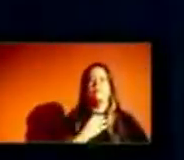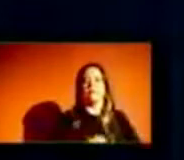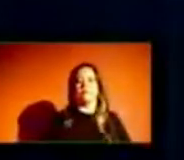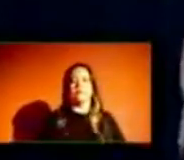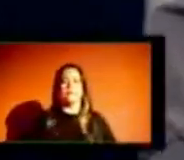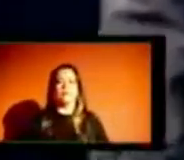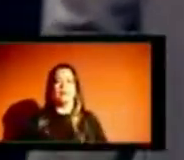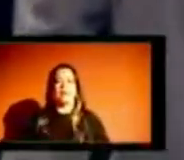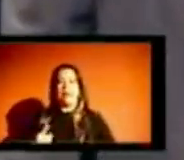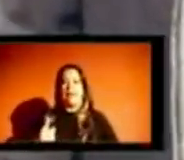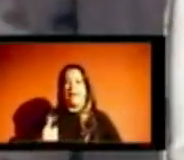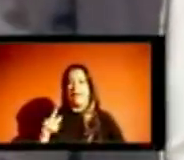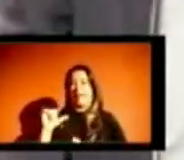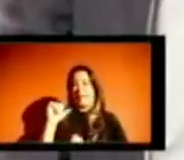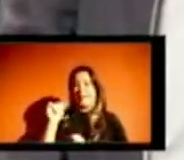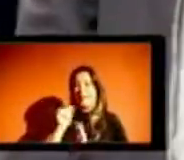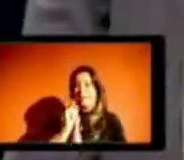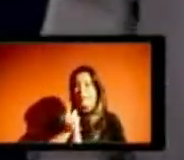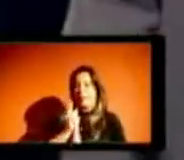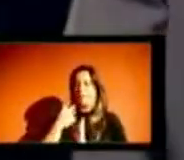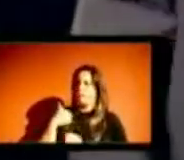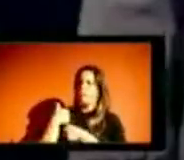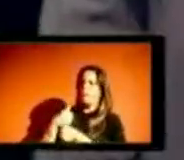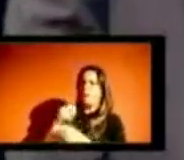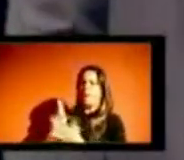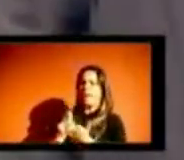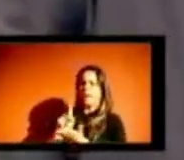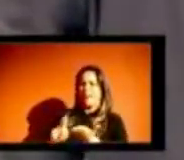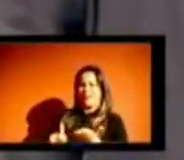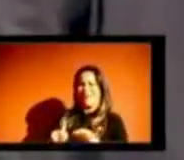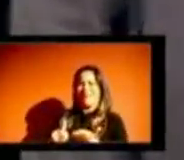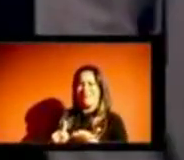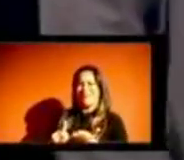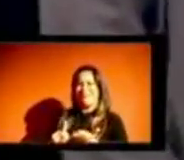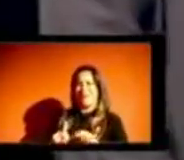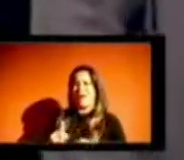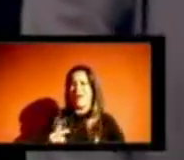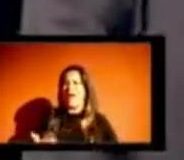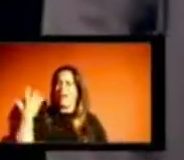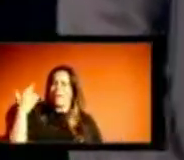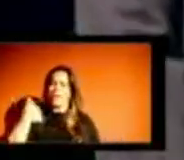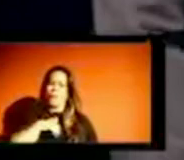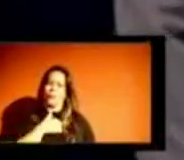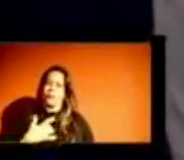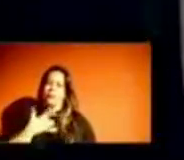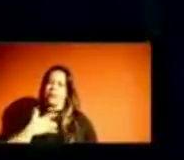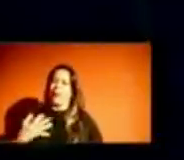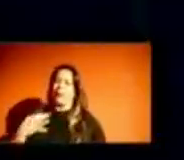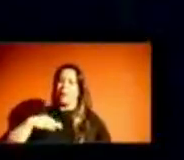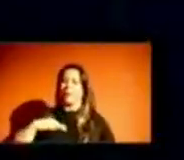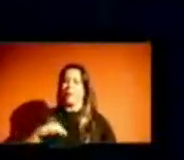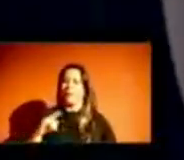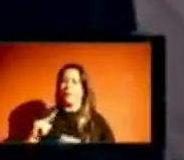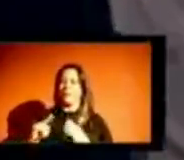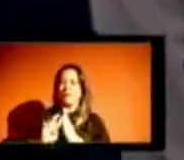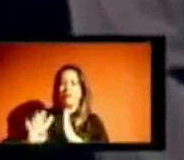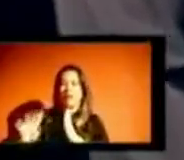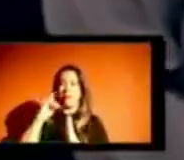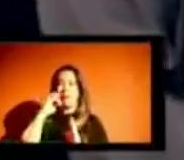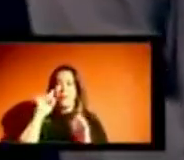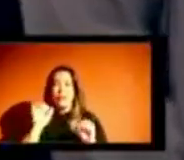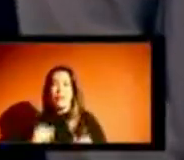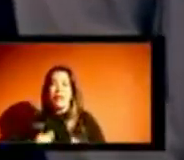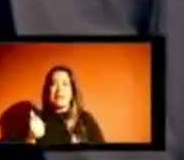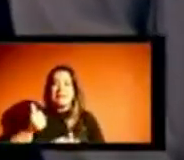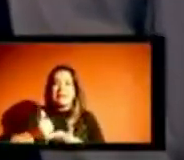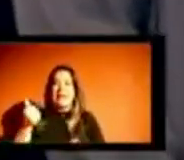En solo 10 minutos radiqué mi planilla en Hacienda. Antes uno era afortunado si la fila para que te poncharan